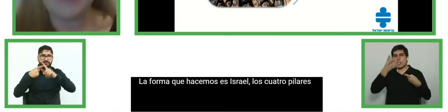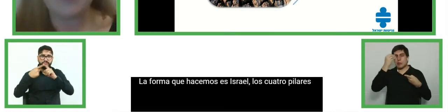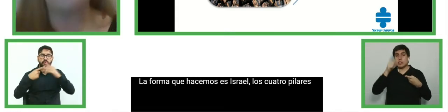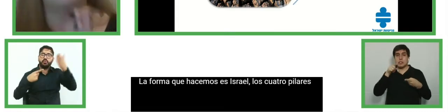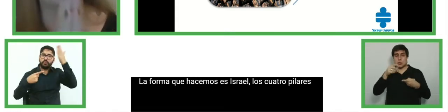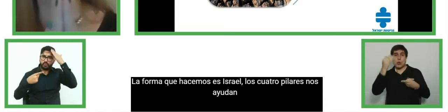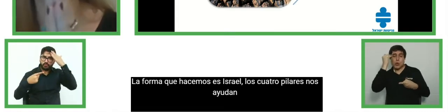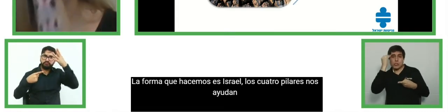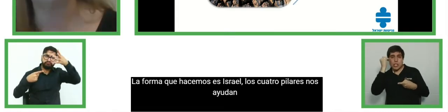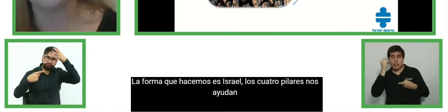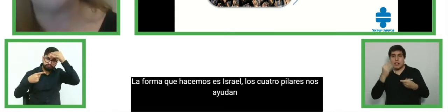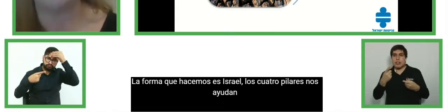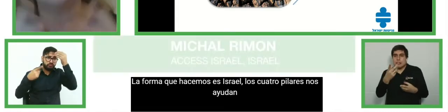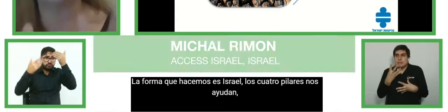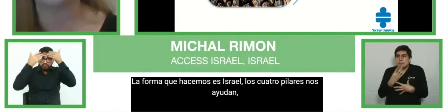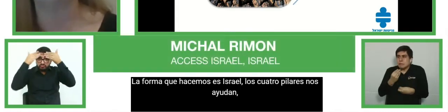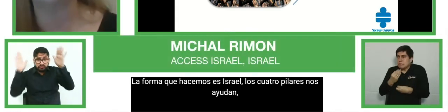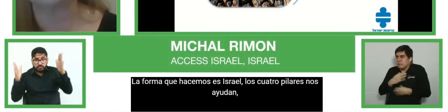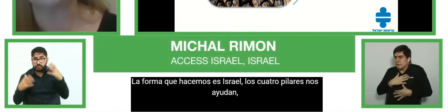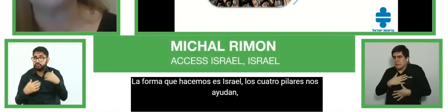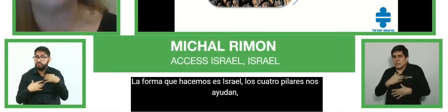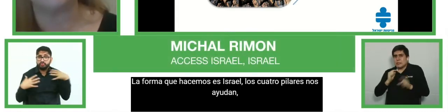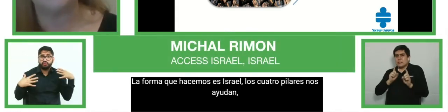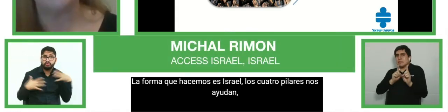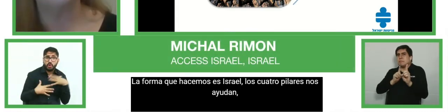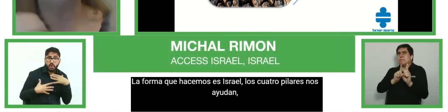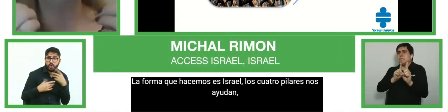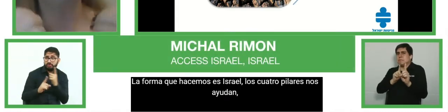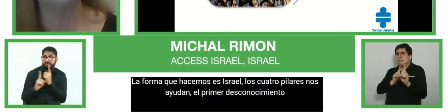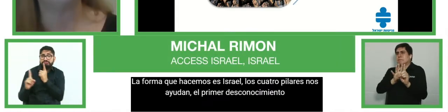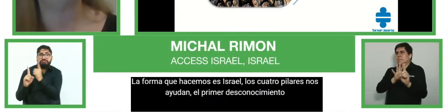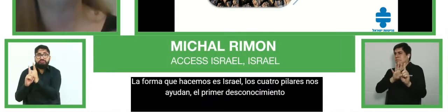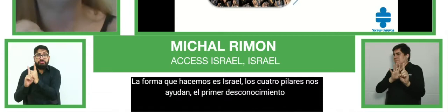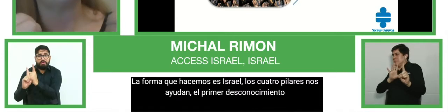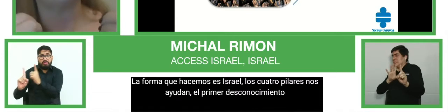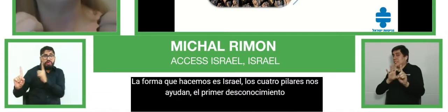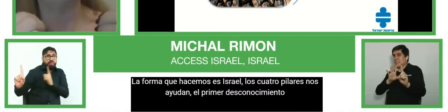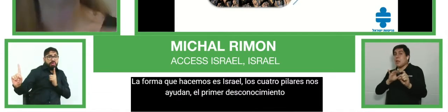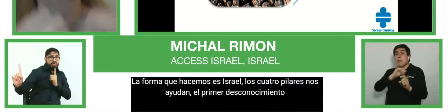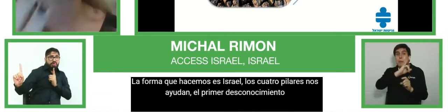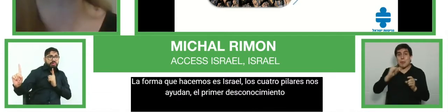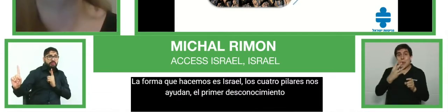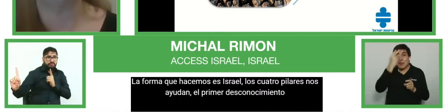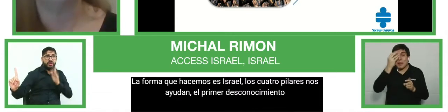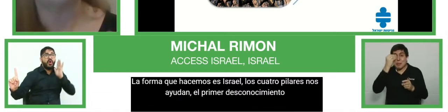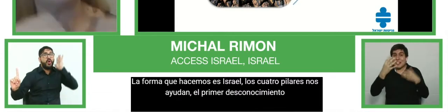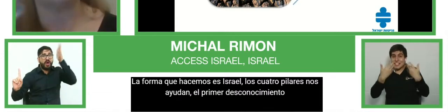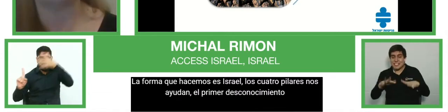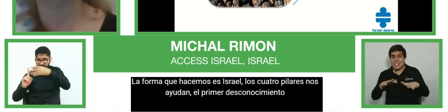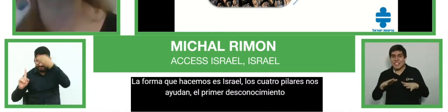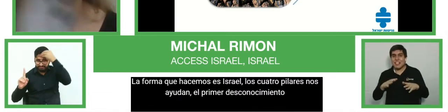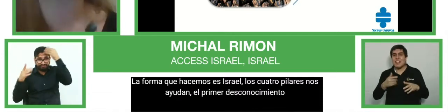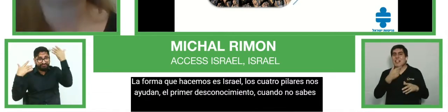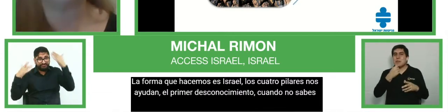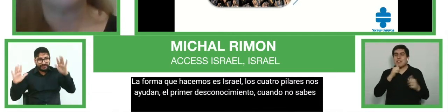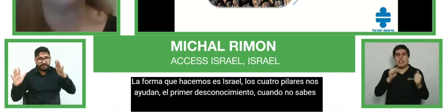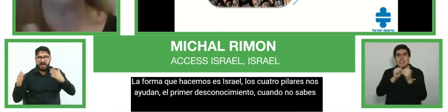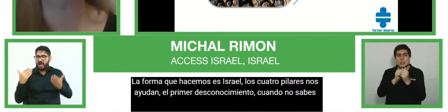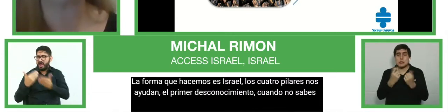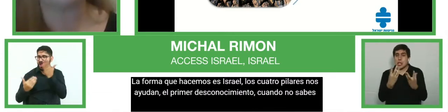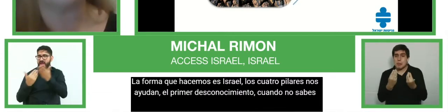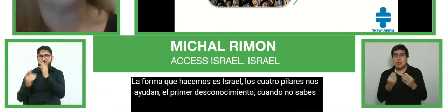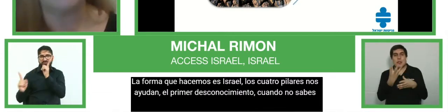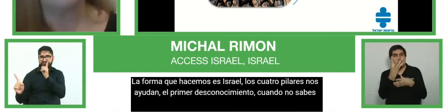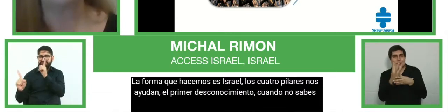miedo. No quieres acercarte, pero una vez que conoces esto, una vez que tienes el conocimiento, realmente estás menos